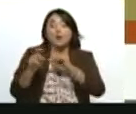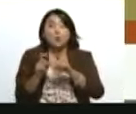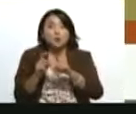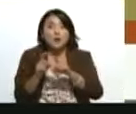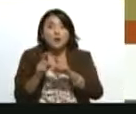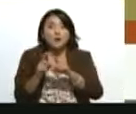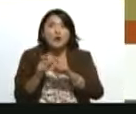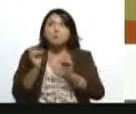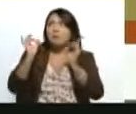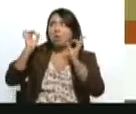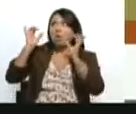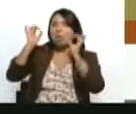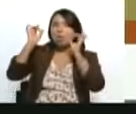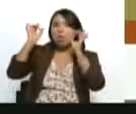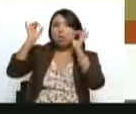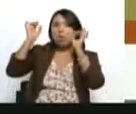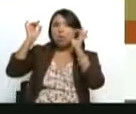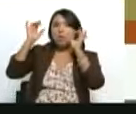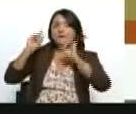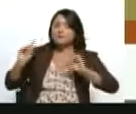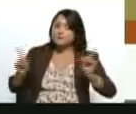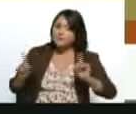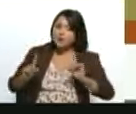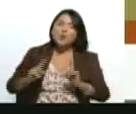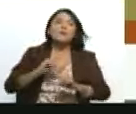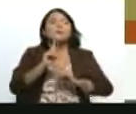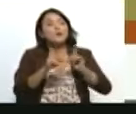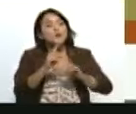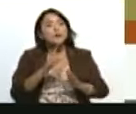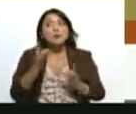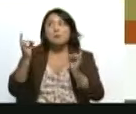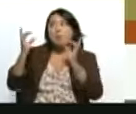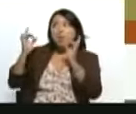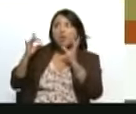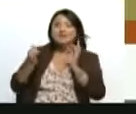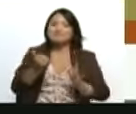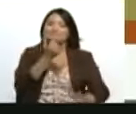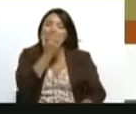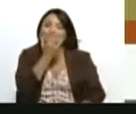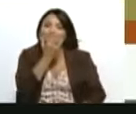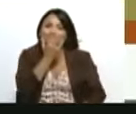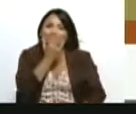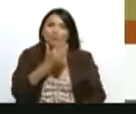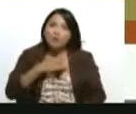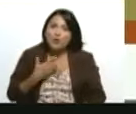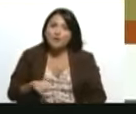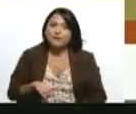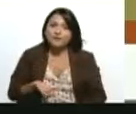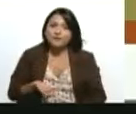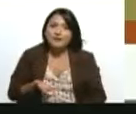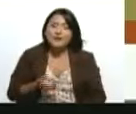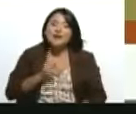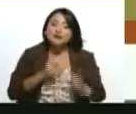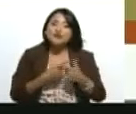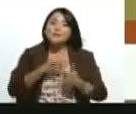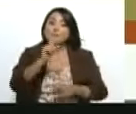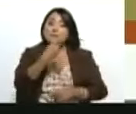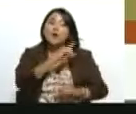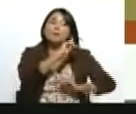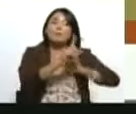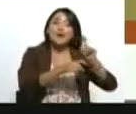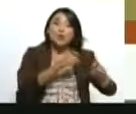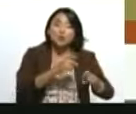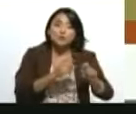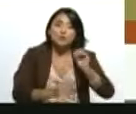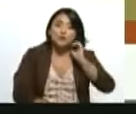No se ponga a inventar lo que quiero decir. Porque pues, en vez de una gracia le puede salir una morisqueta. Esto